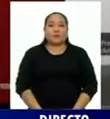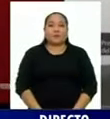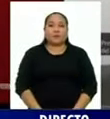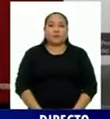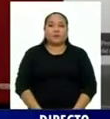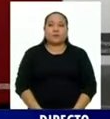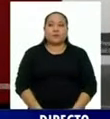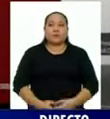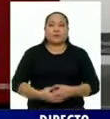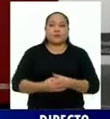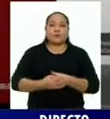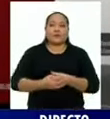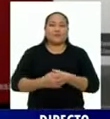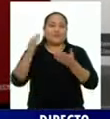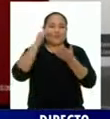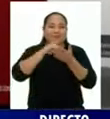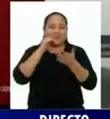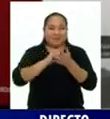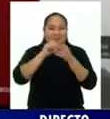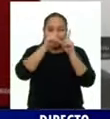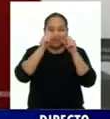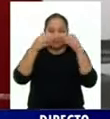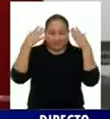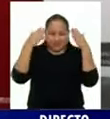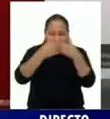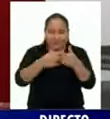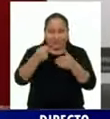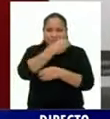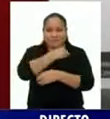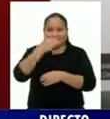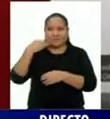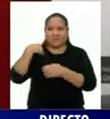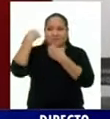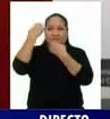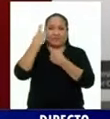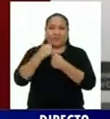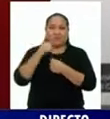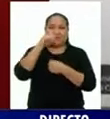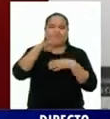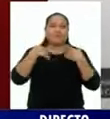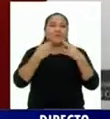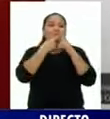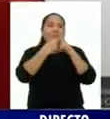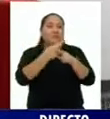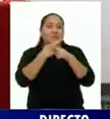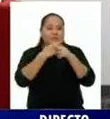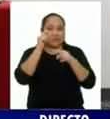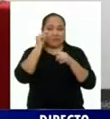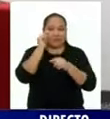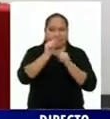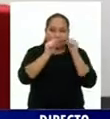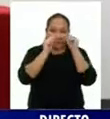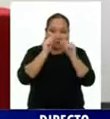Otra vez, la pregunta es muy específica para que el ministro de Economía pueda contestar con puntos y comas, ¿no?